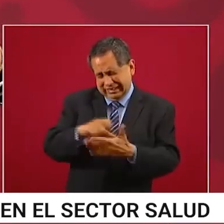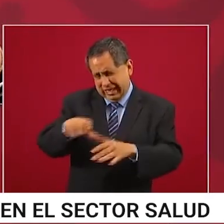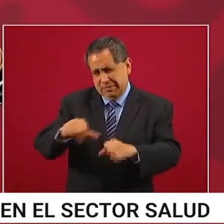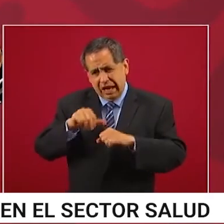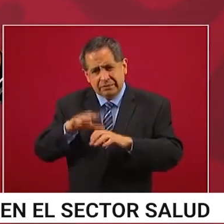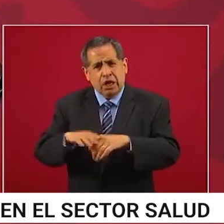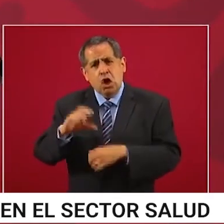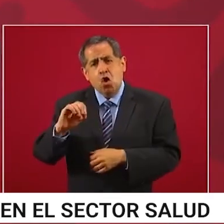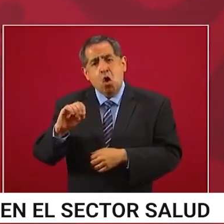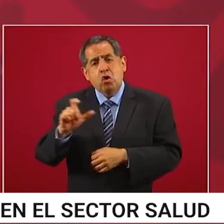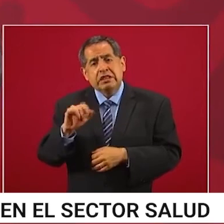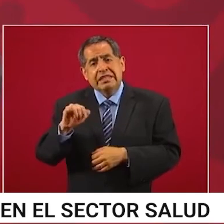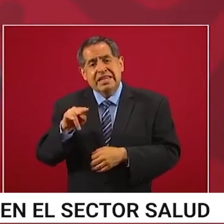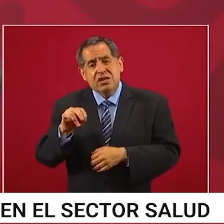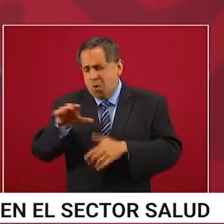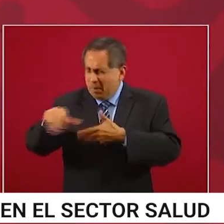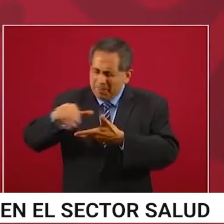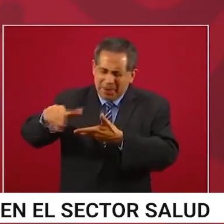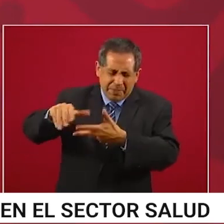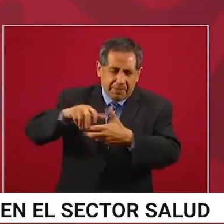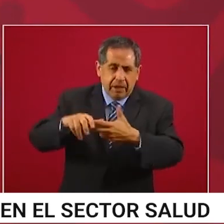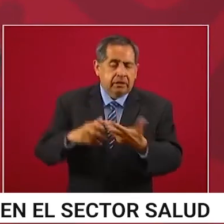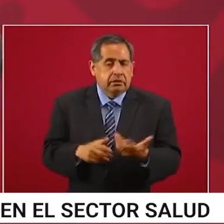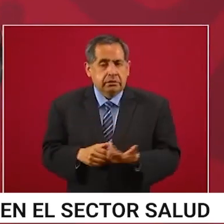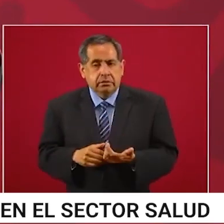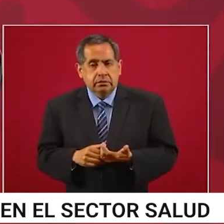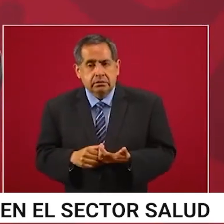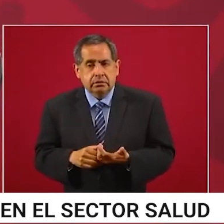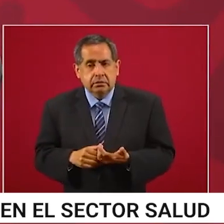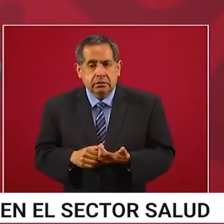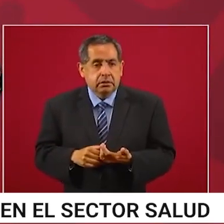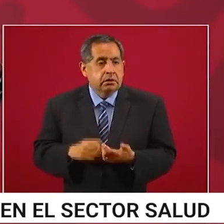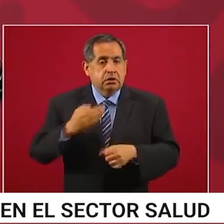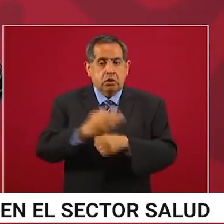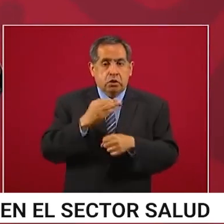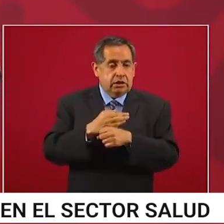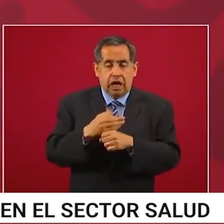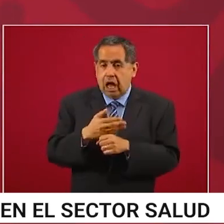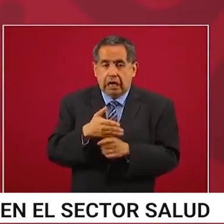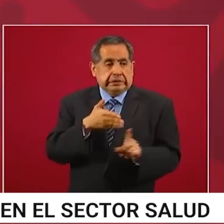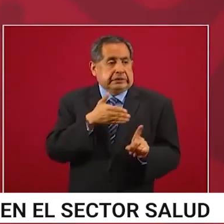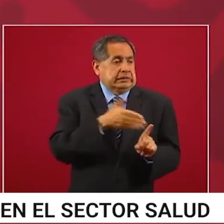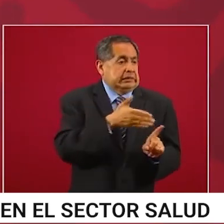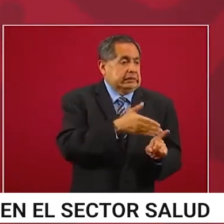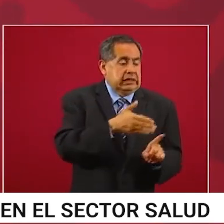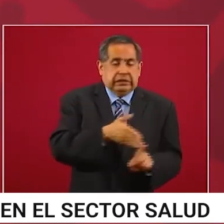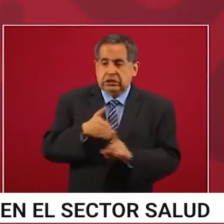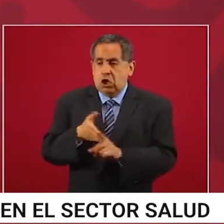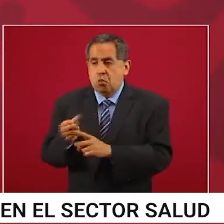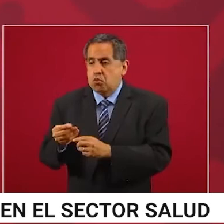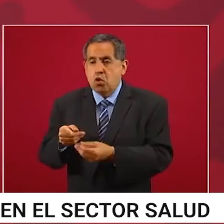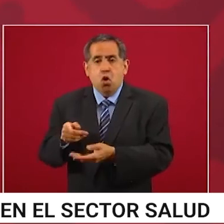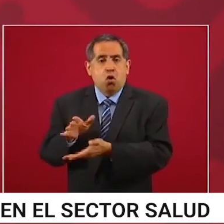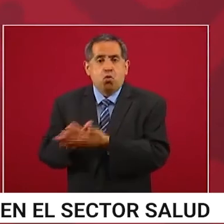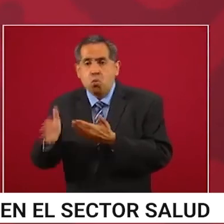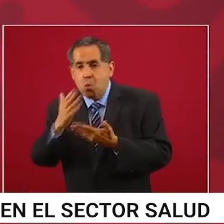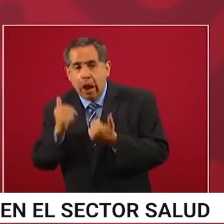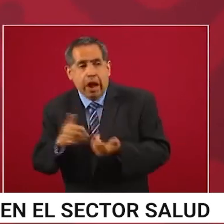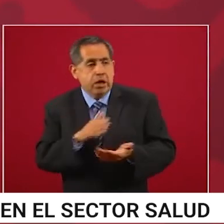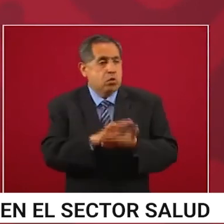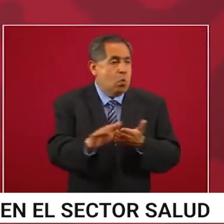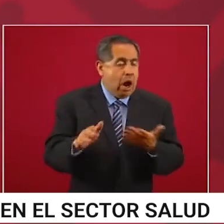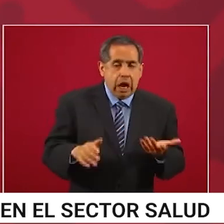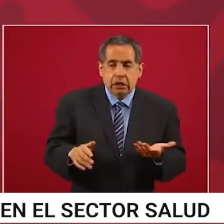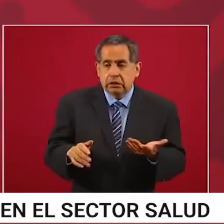este producto, el producto tiene una sobredemanda. Y esa sobredemanda impulsa